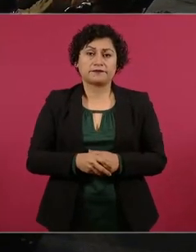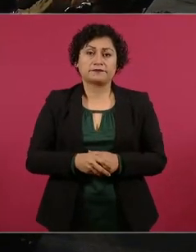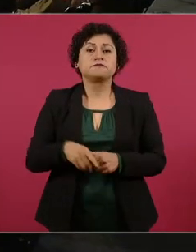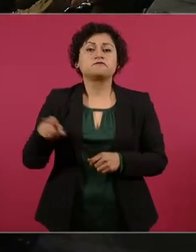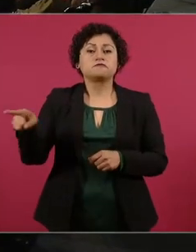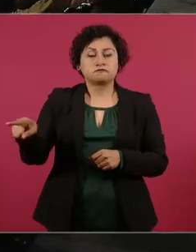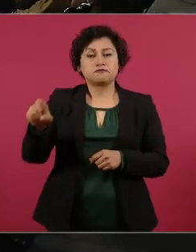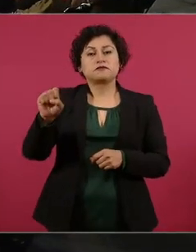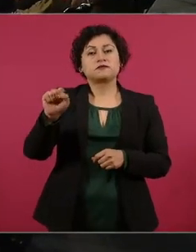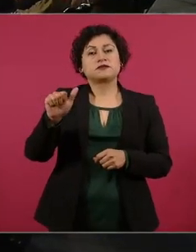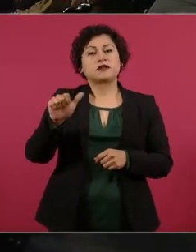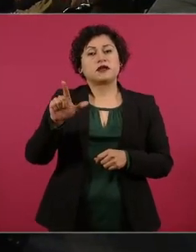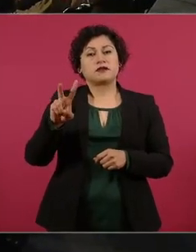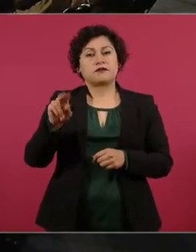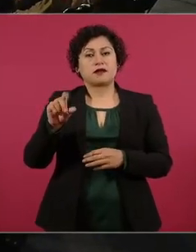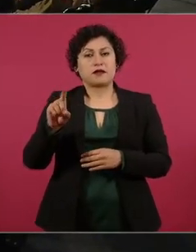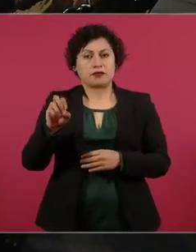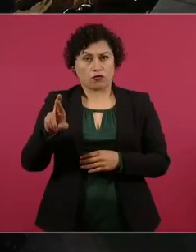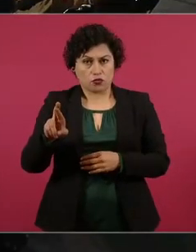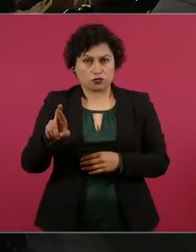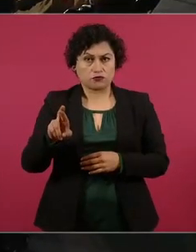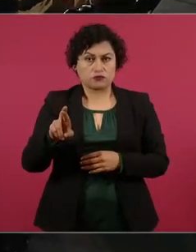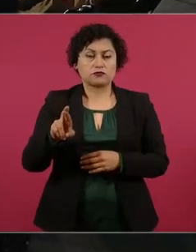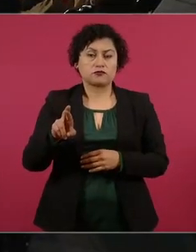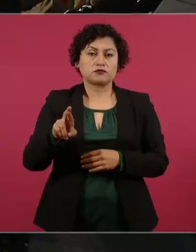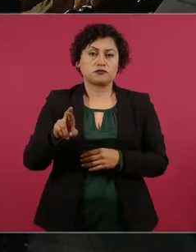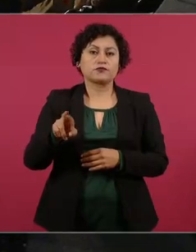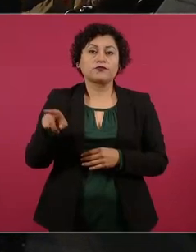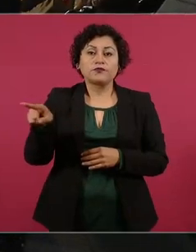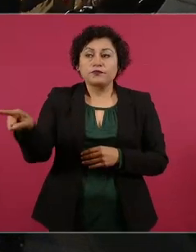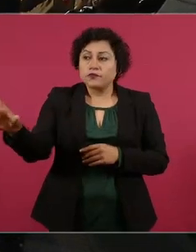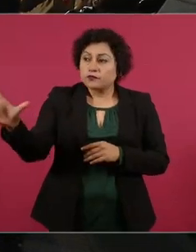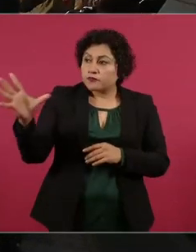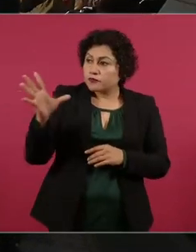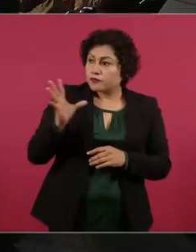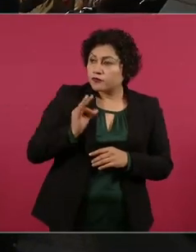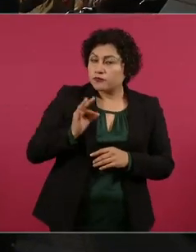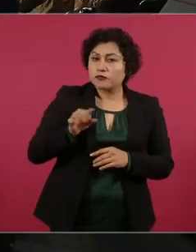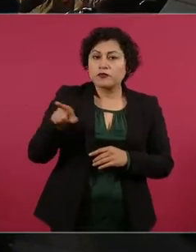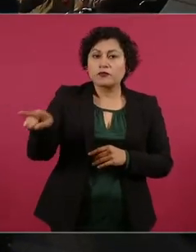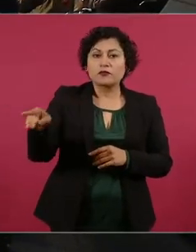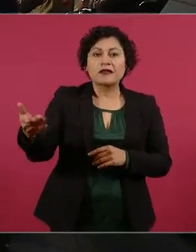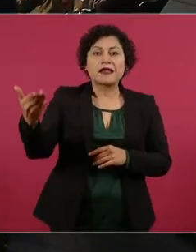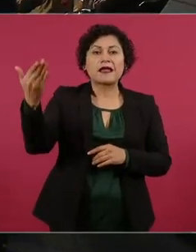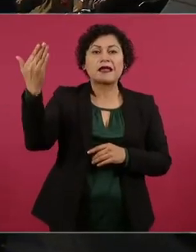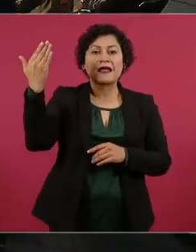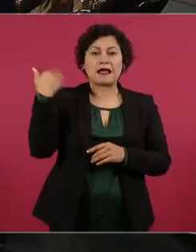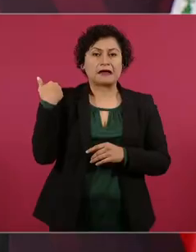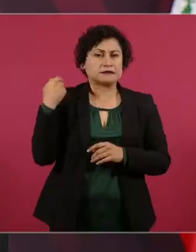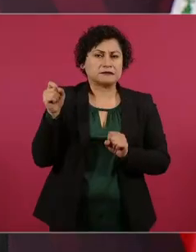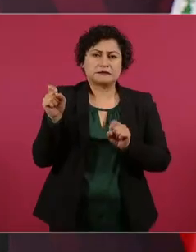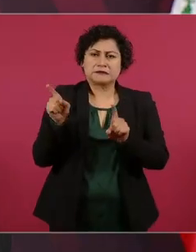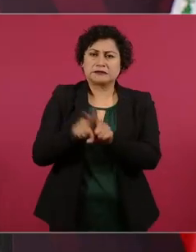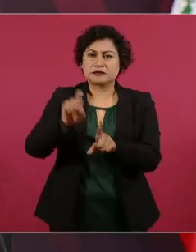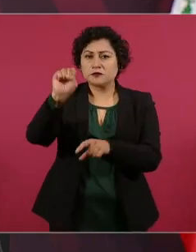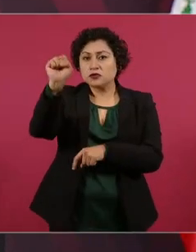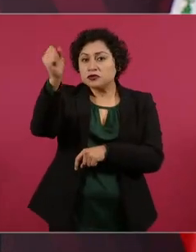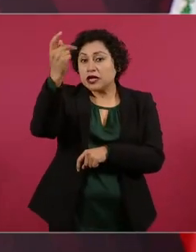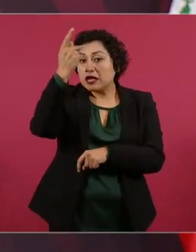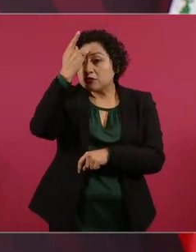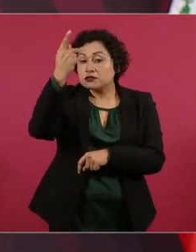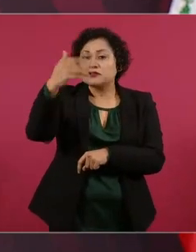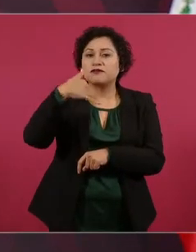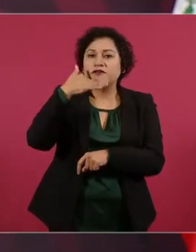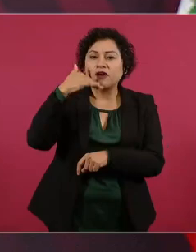Salvador Nava Martínez, que le acababan de hacer fraude en San Luis Potosí y había